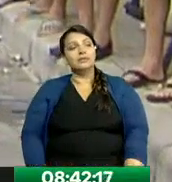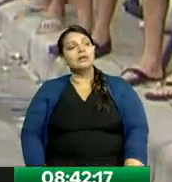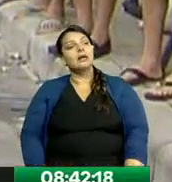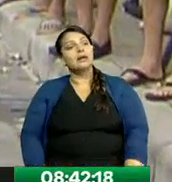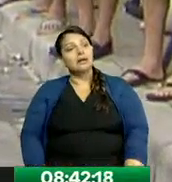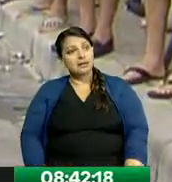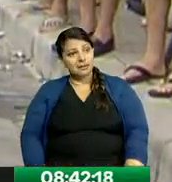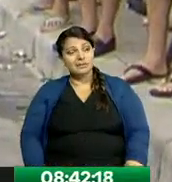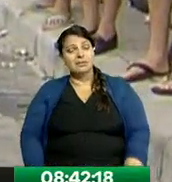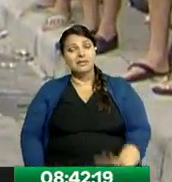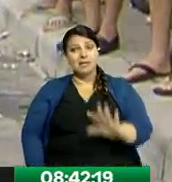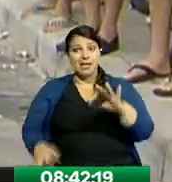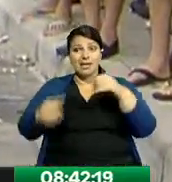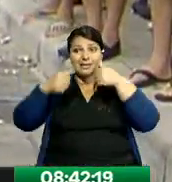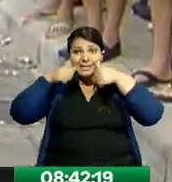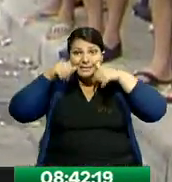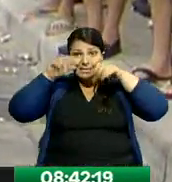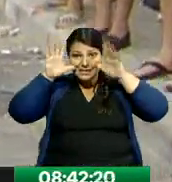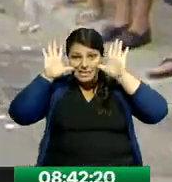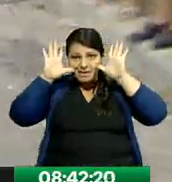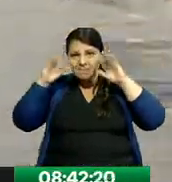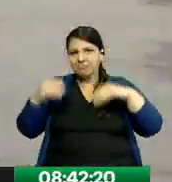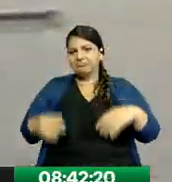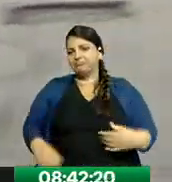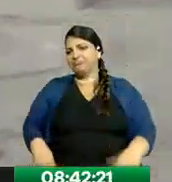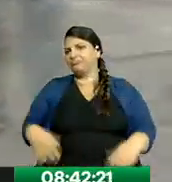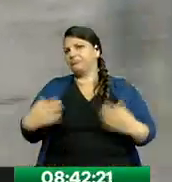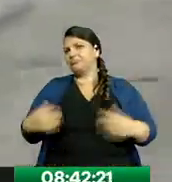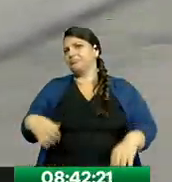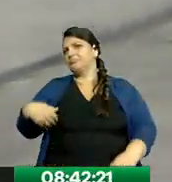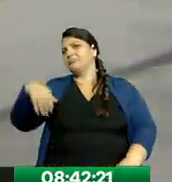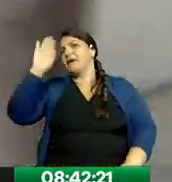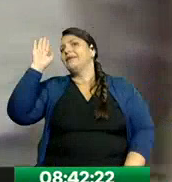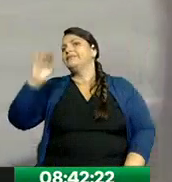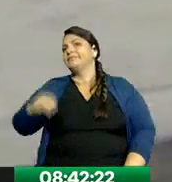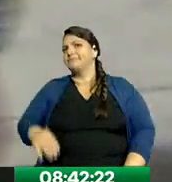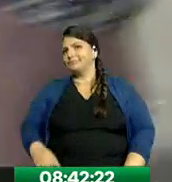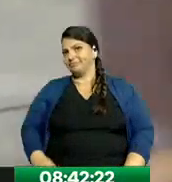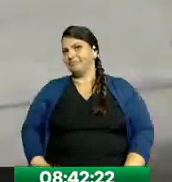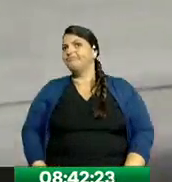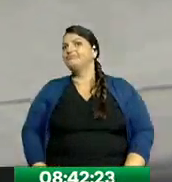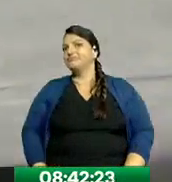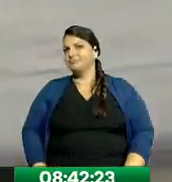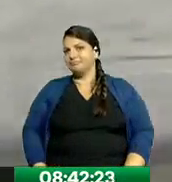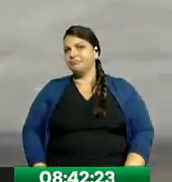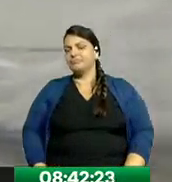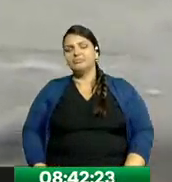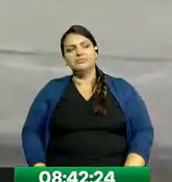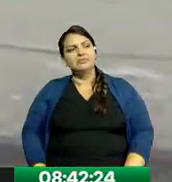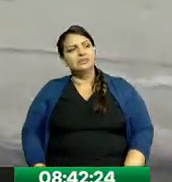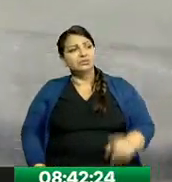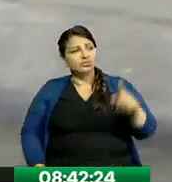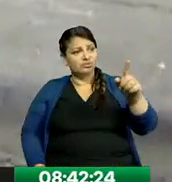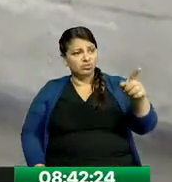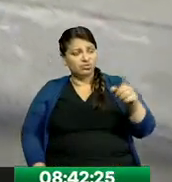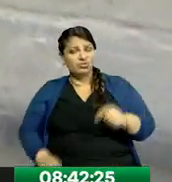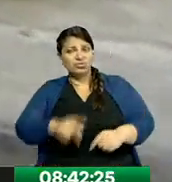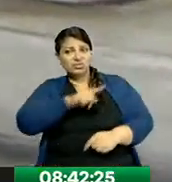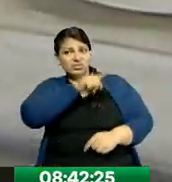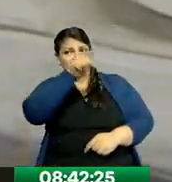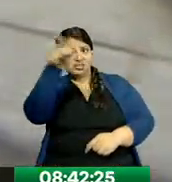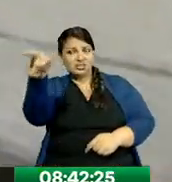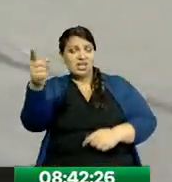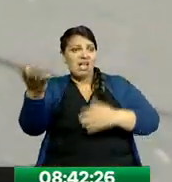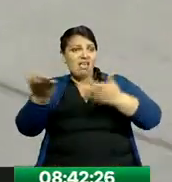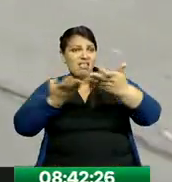Claro, pues, por la lluvia, pues. Es lógico que tiene que ponerse más, Usted le toca ir a la tienda con mascarilla,